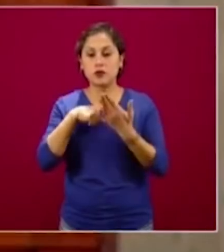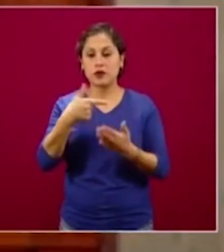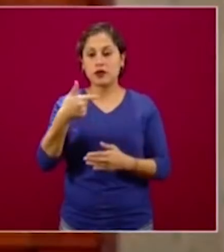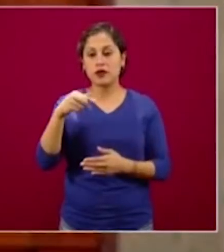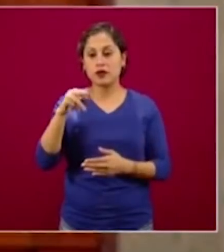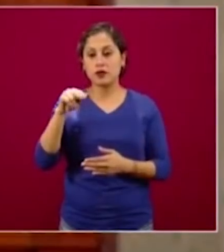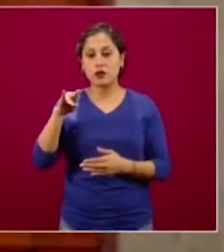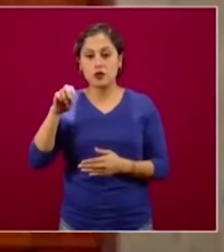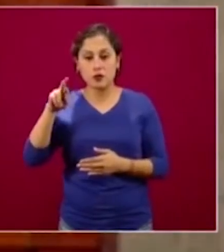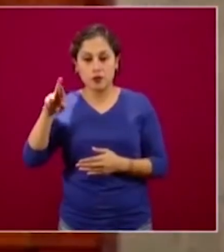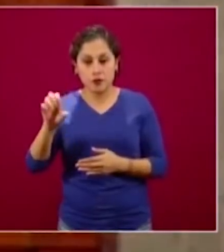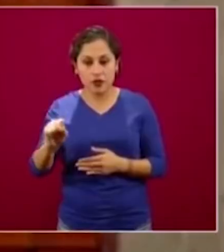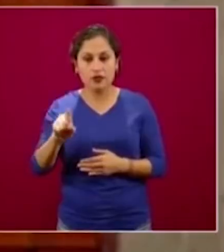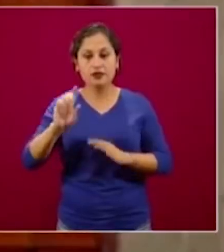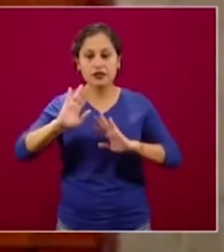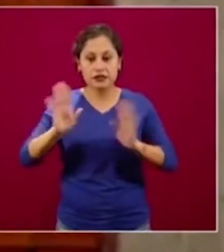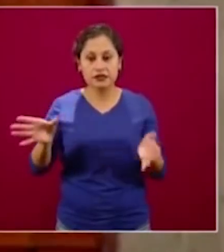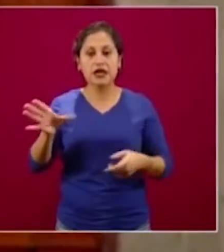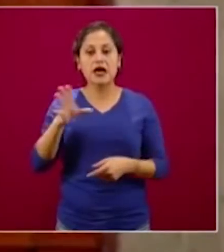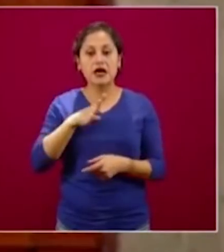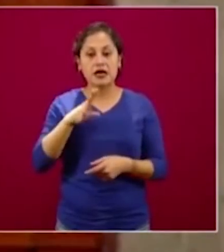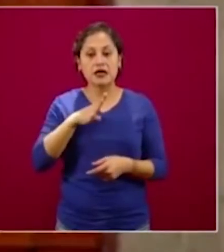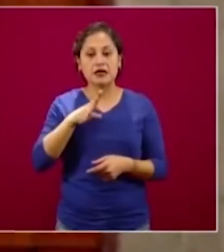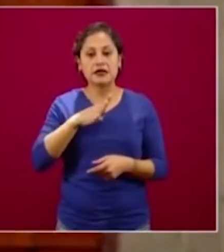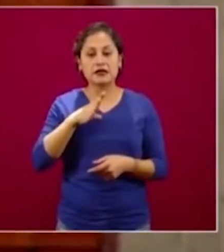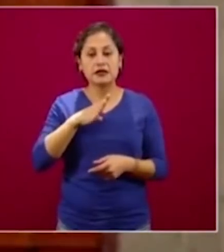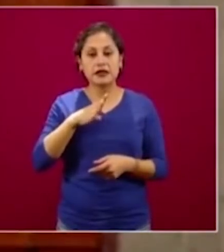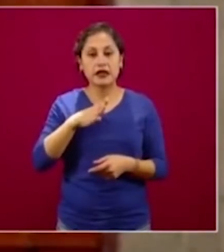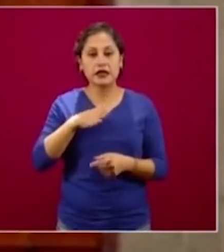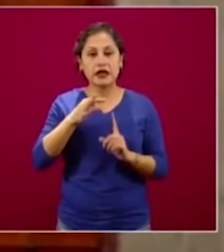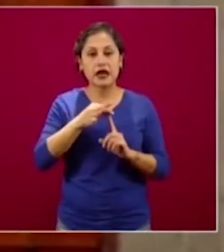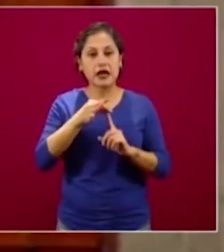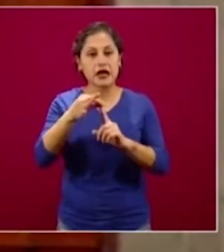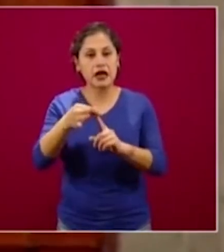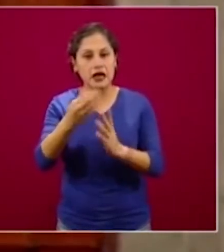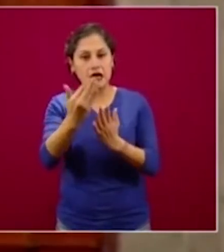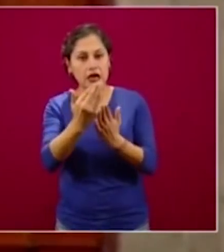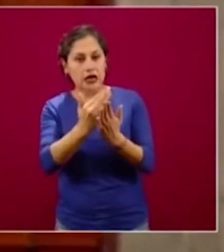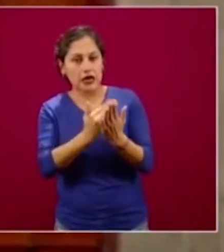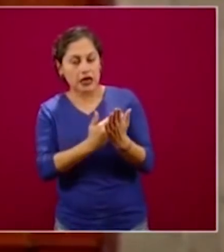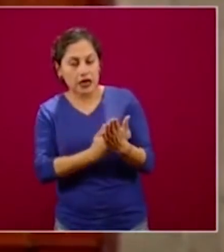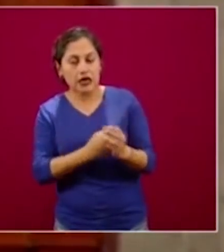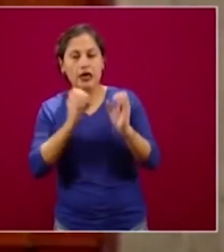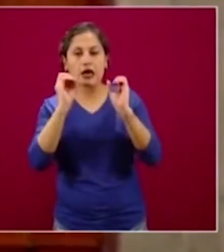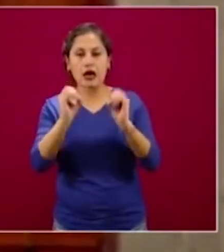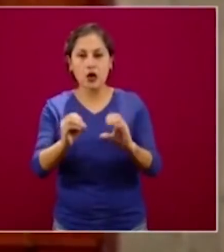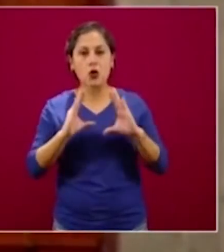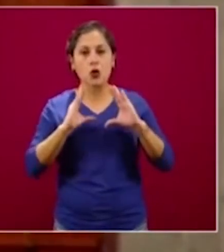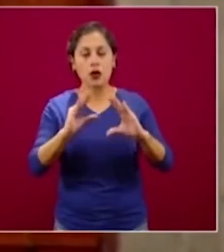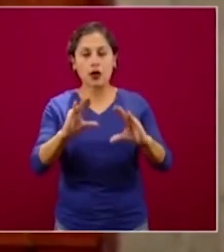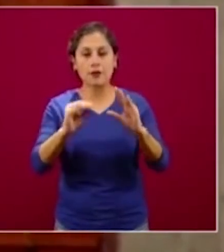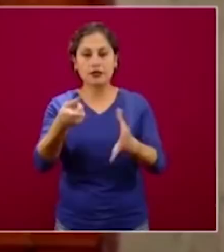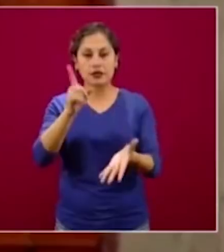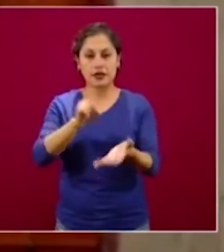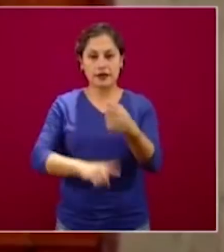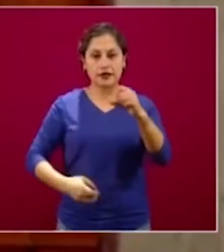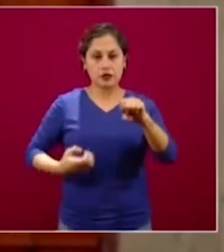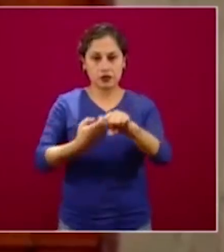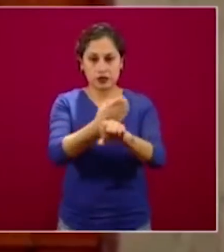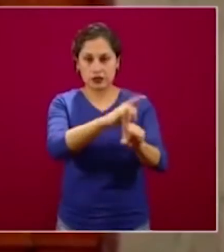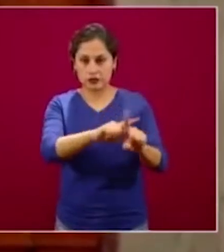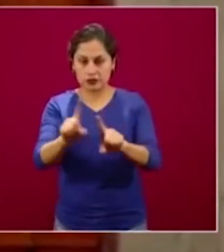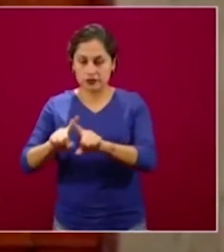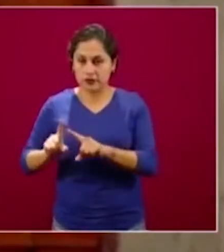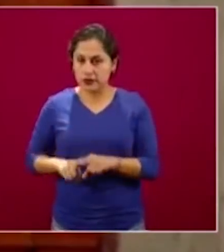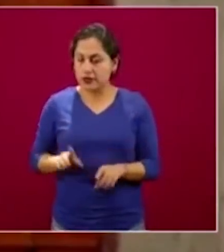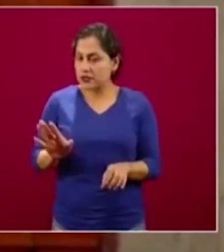alguna guía, alguna capacitación para los gobiernos de las entidades federativas? Porque